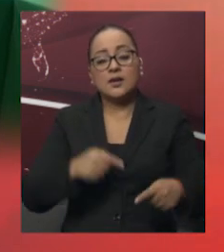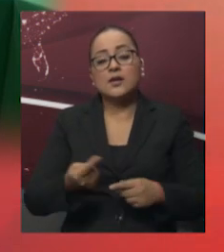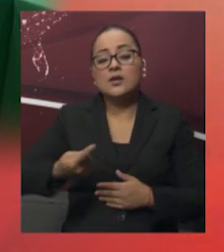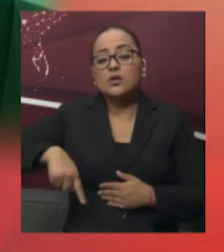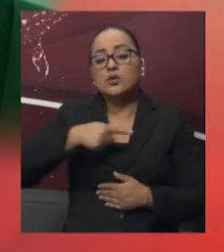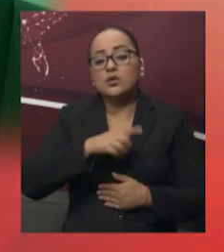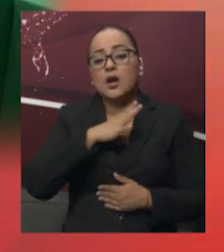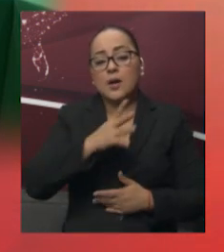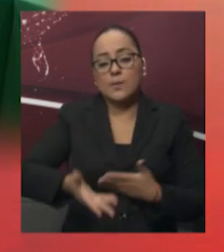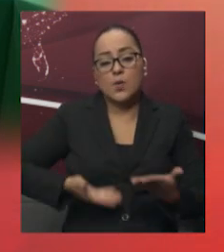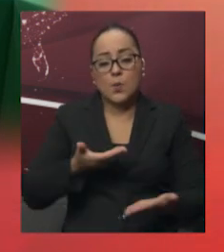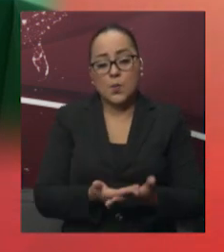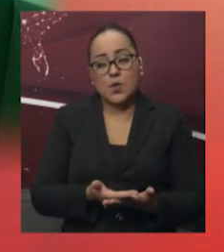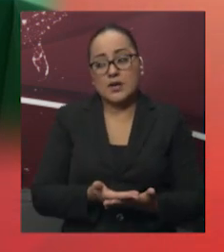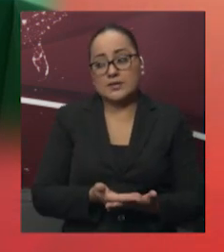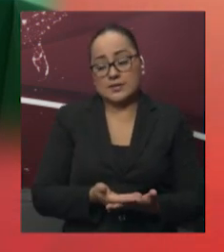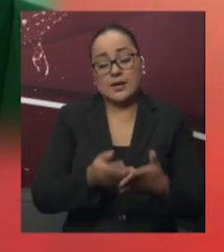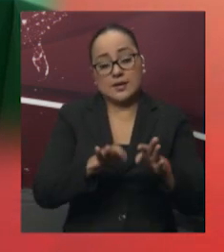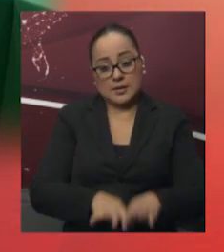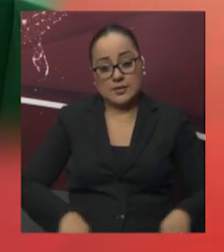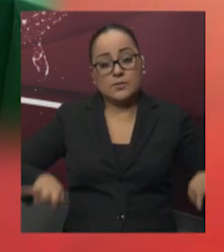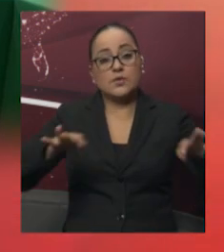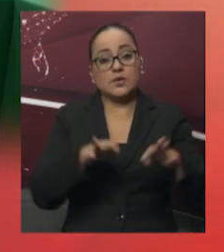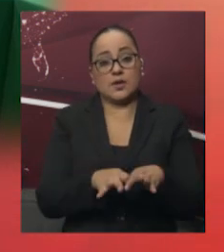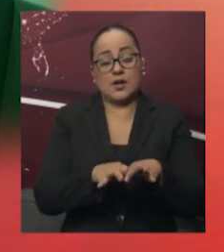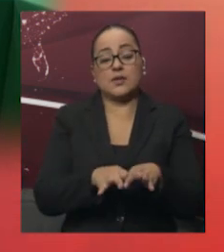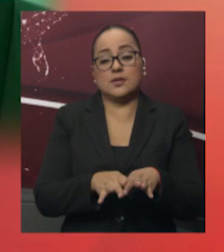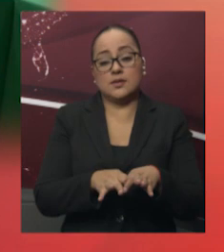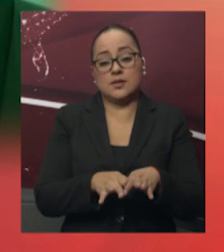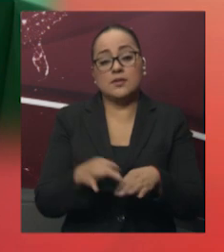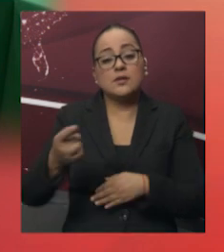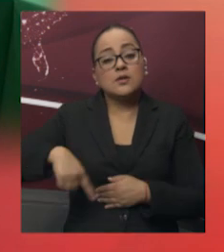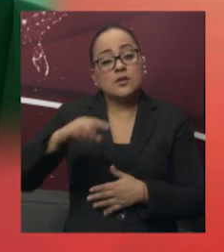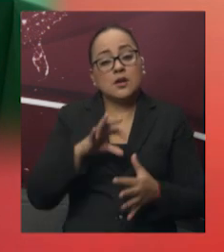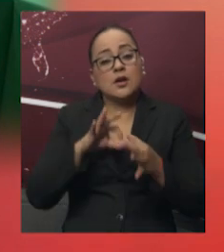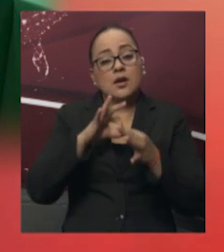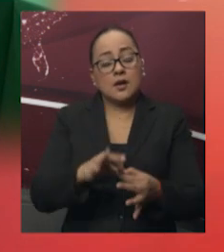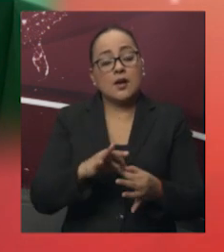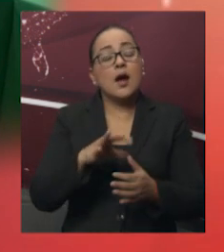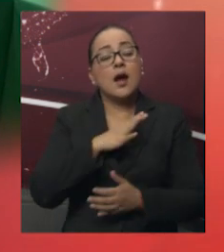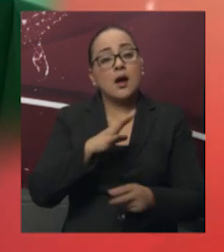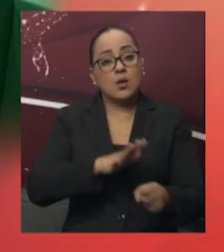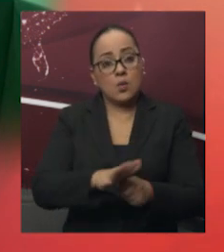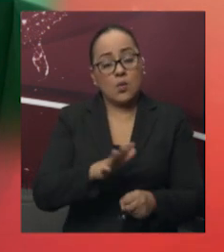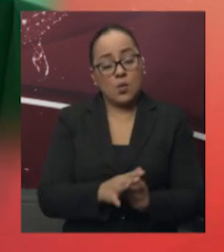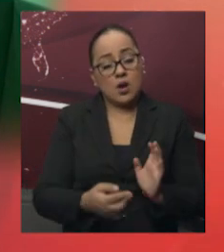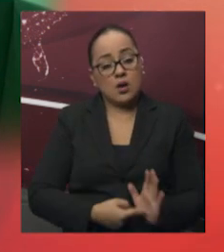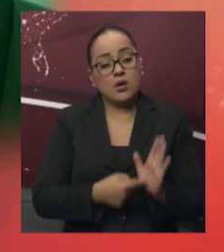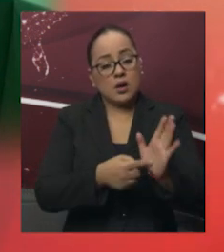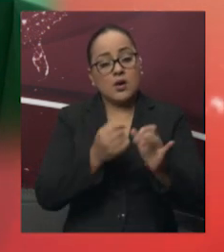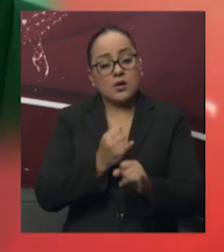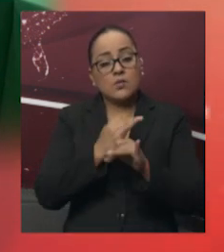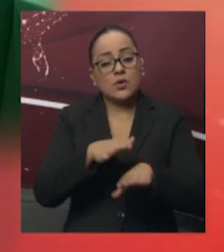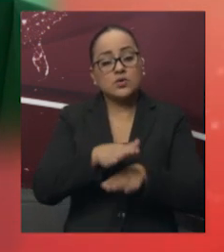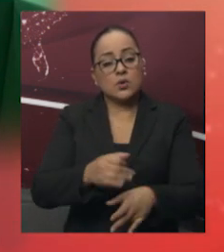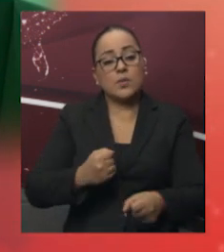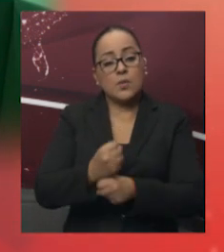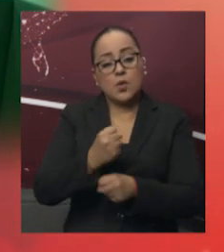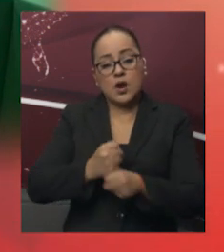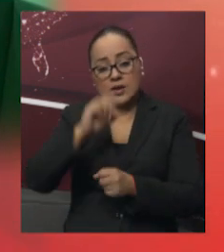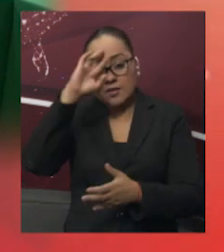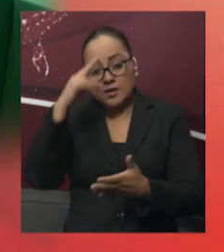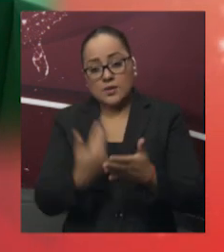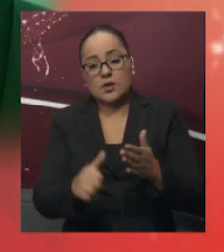una iniciativa que nos parece muy importante de hacer visibles las cifras de violencia de género